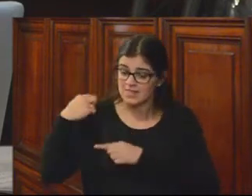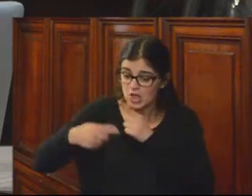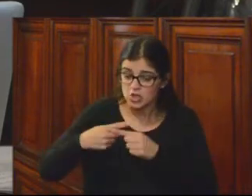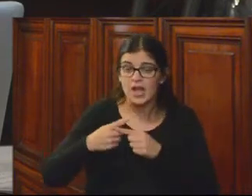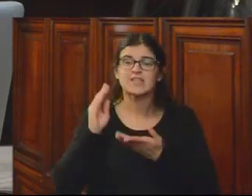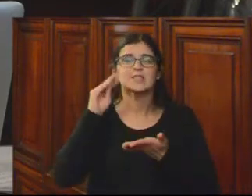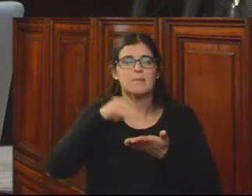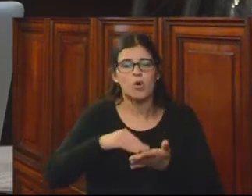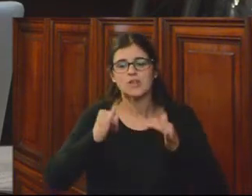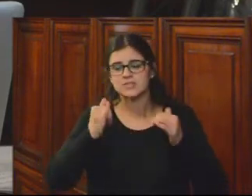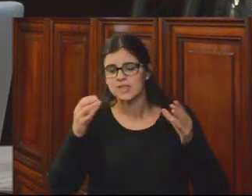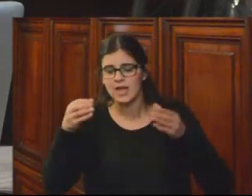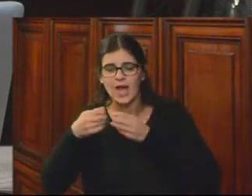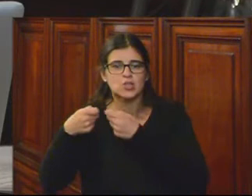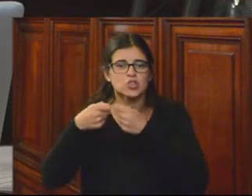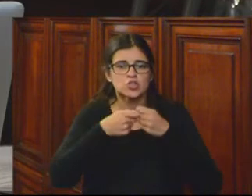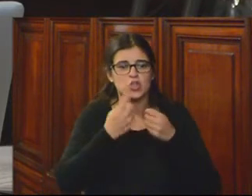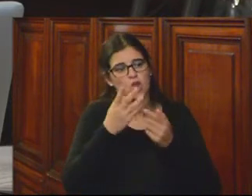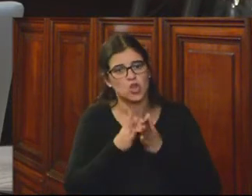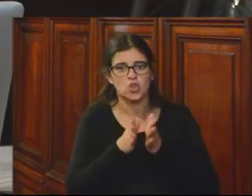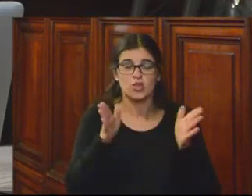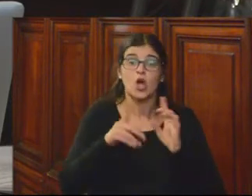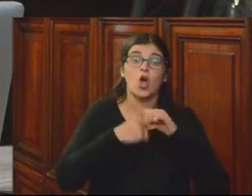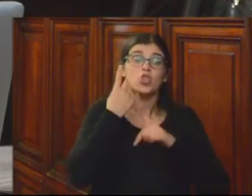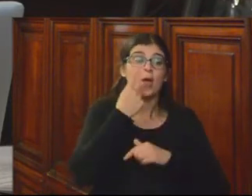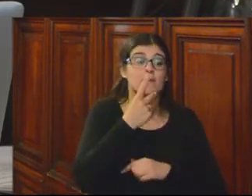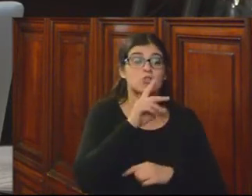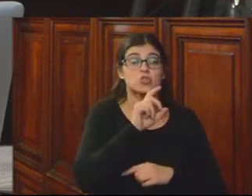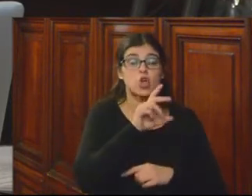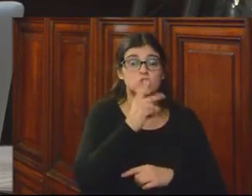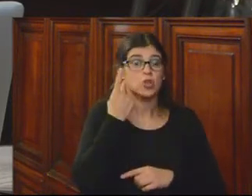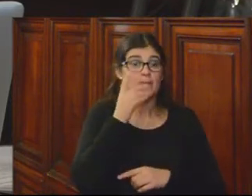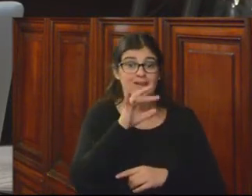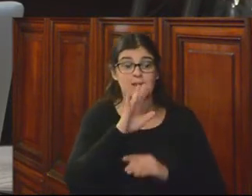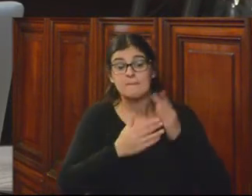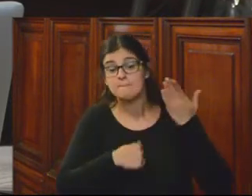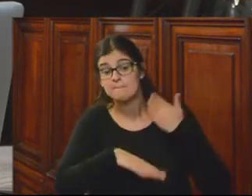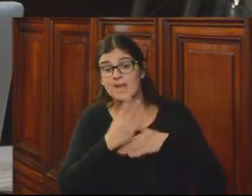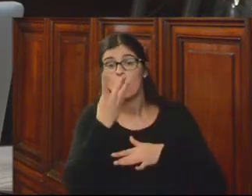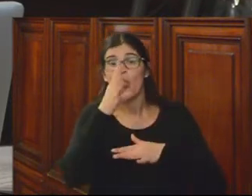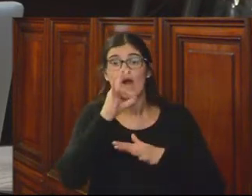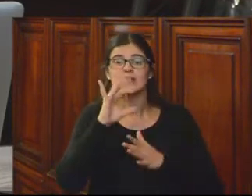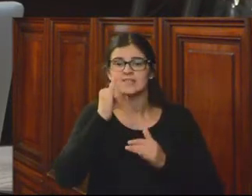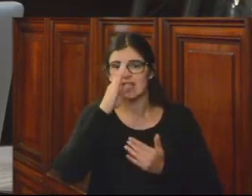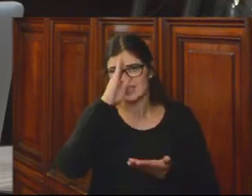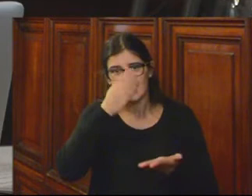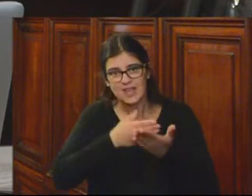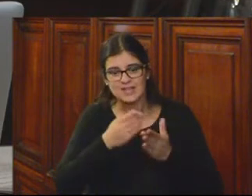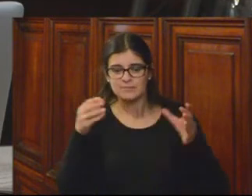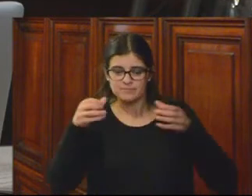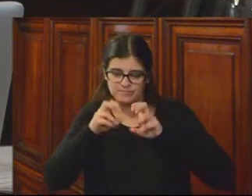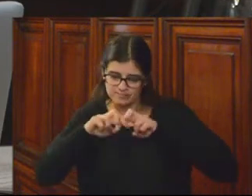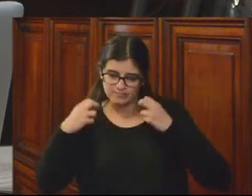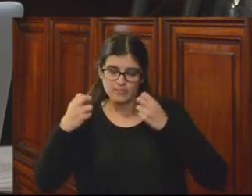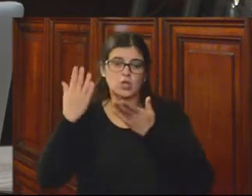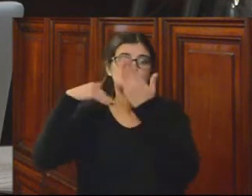imponen asociaciones paralelas. Entre 2012 y 2015, más de 40 sentencias de la Sala Electoral del Tribunal Supremo